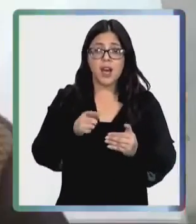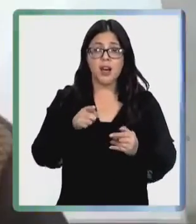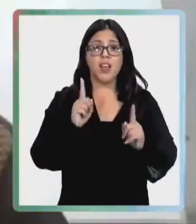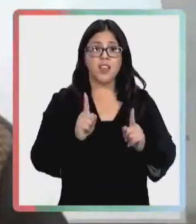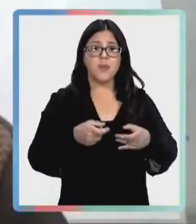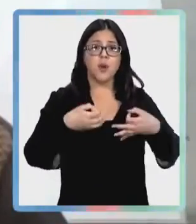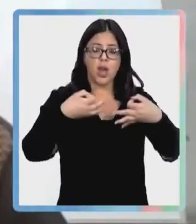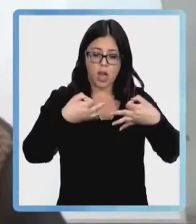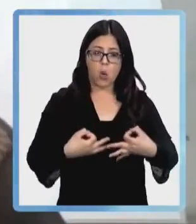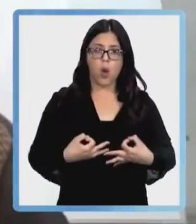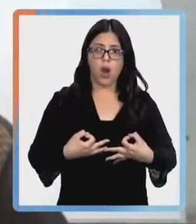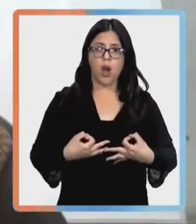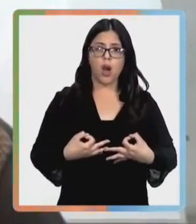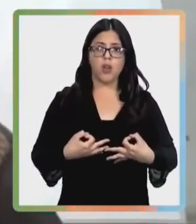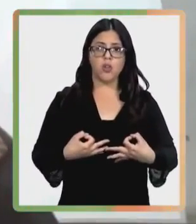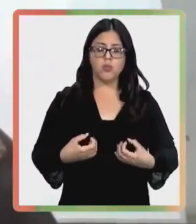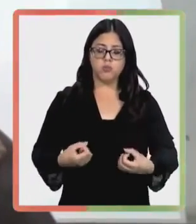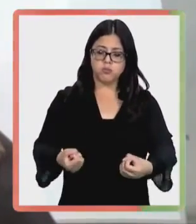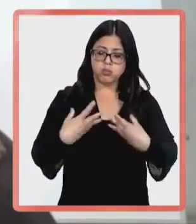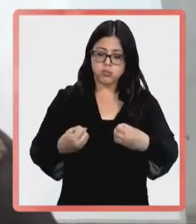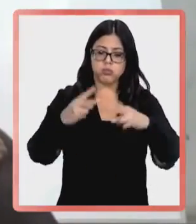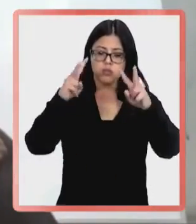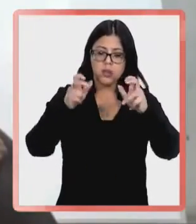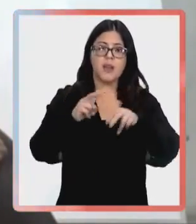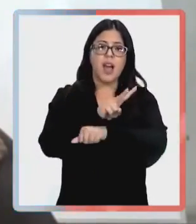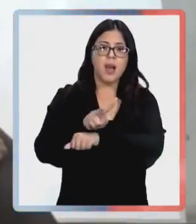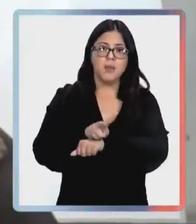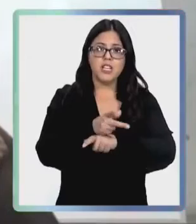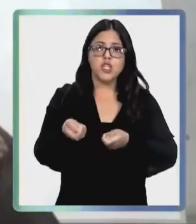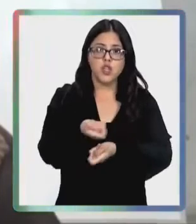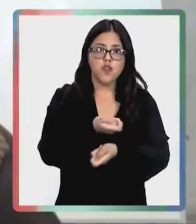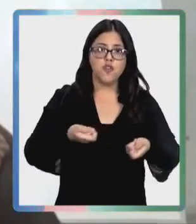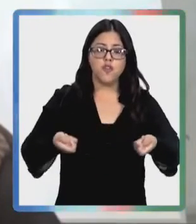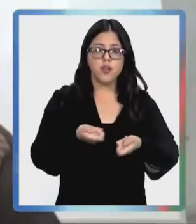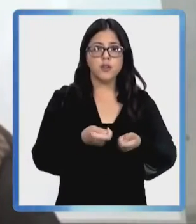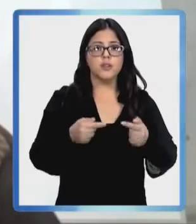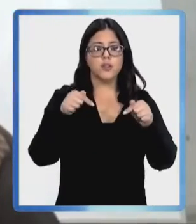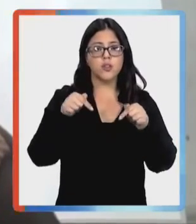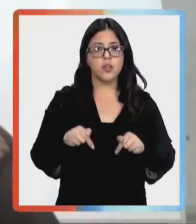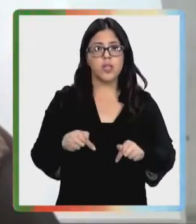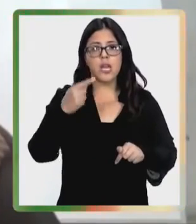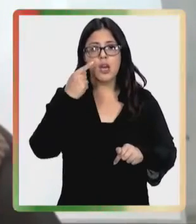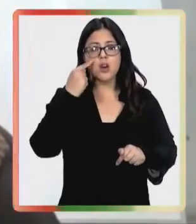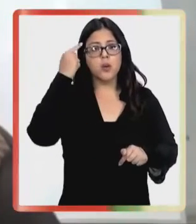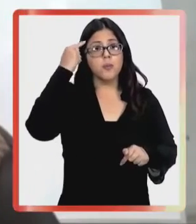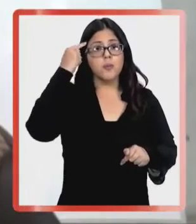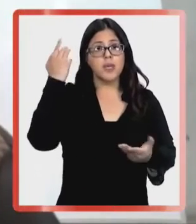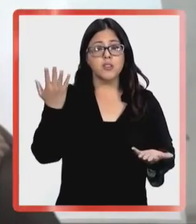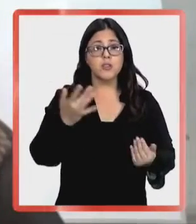instalado. Debemos ser educados de mejor manera en la administración financiera. Hoy, insisto, creo